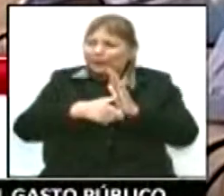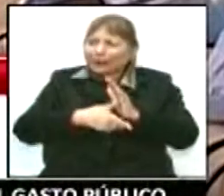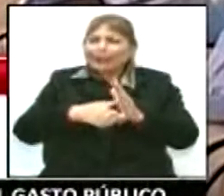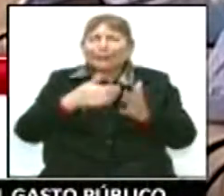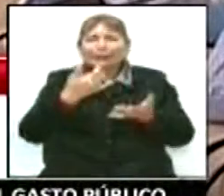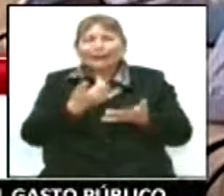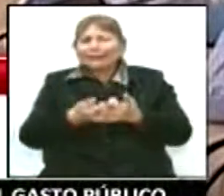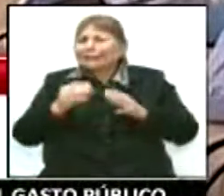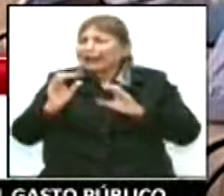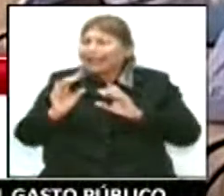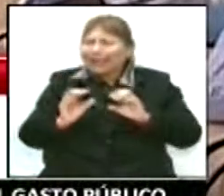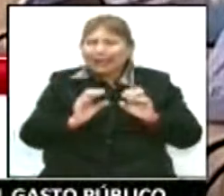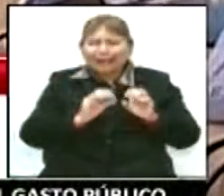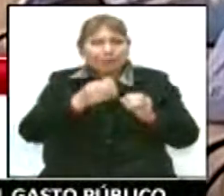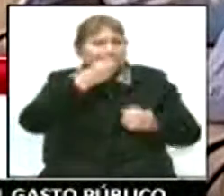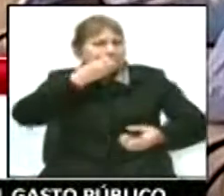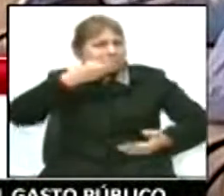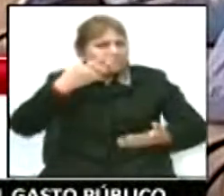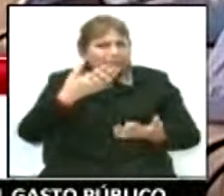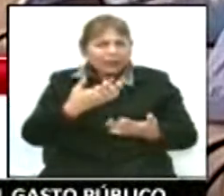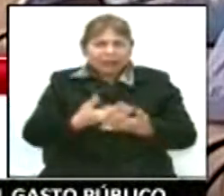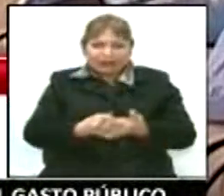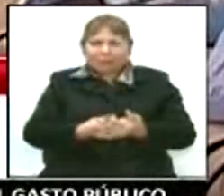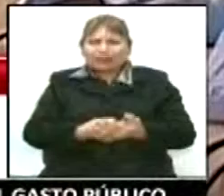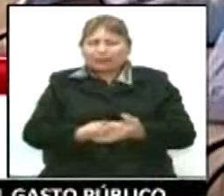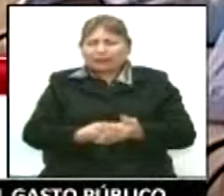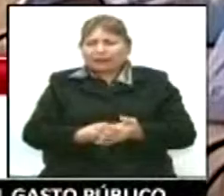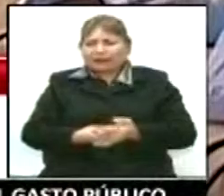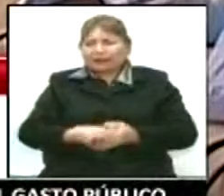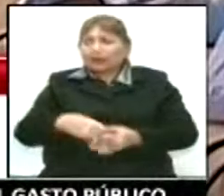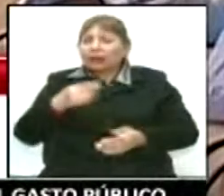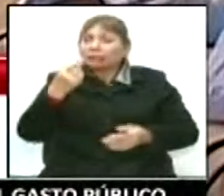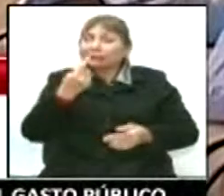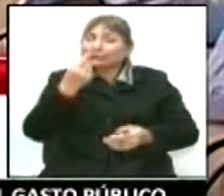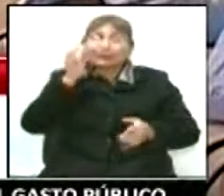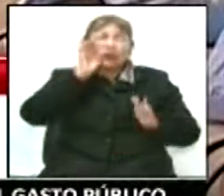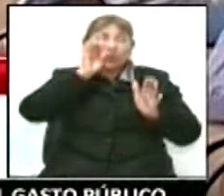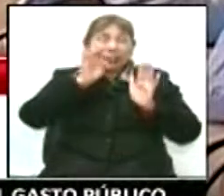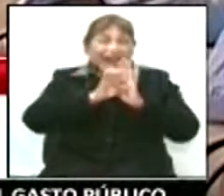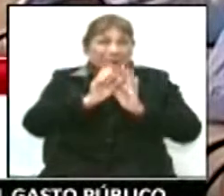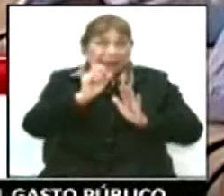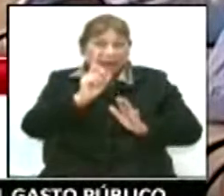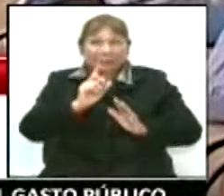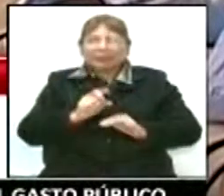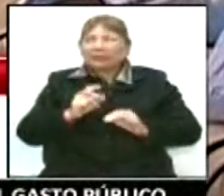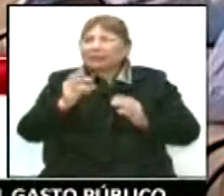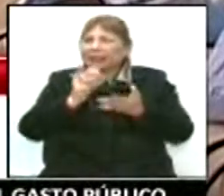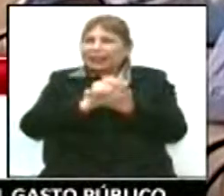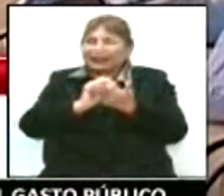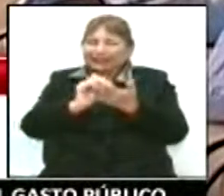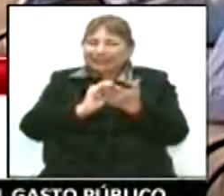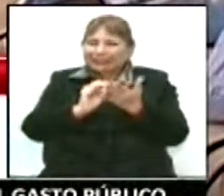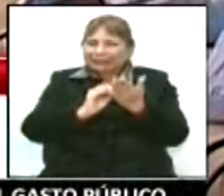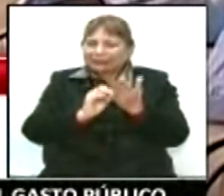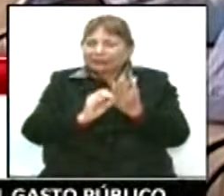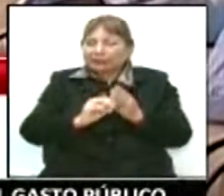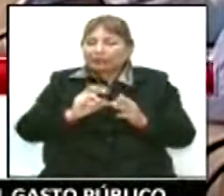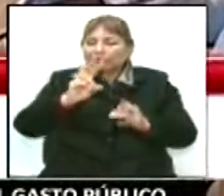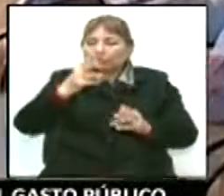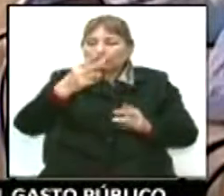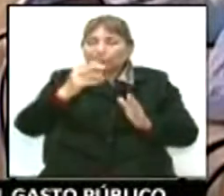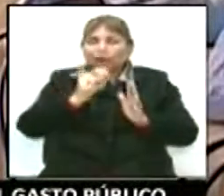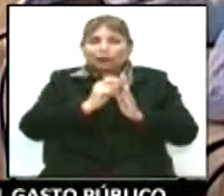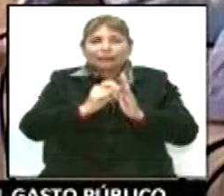es que se haga una cosa bien hecha. Mire, solo acá para darle un ejemplo nada más en la última redacción, en el punto 2 del